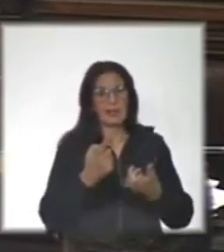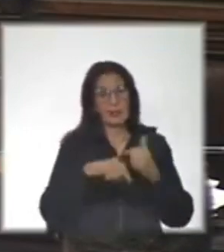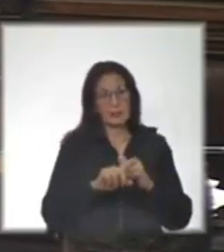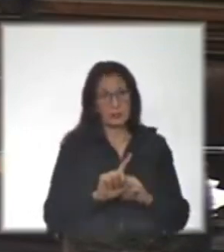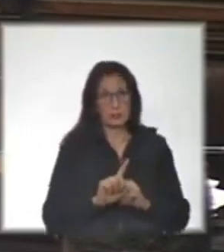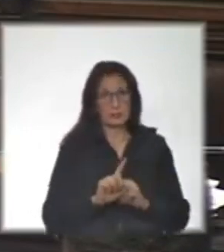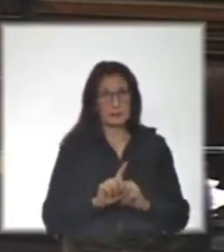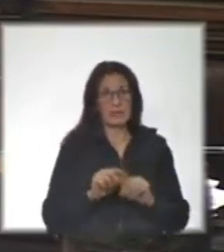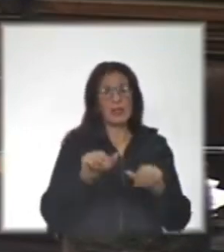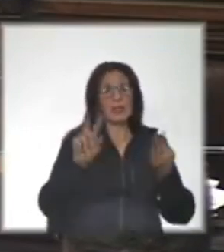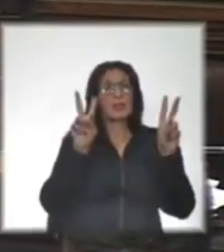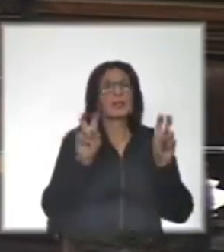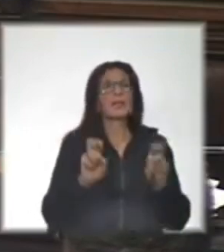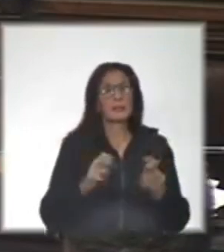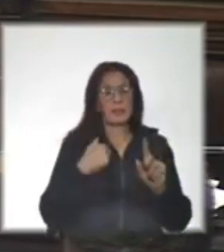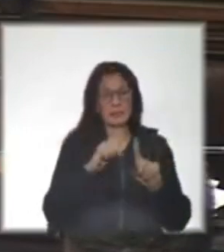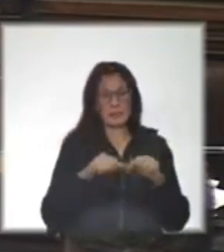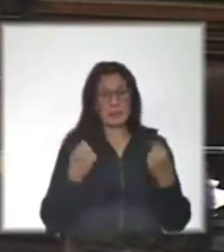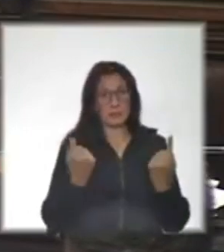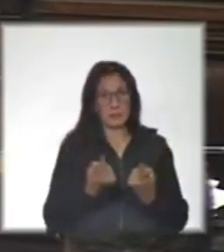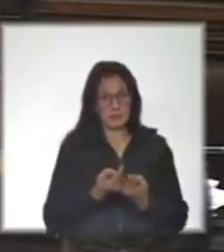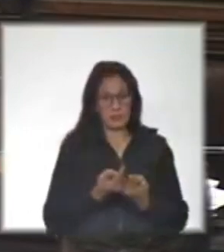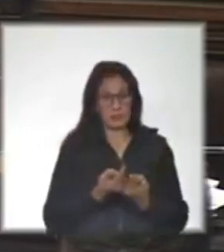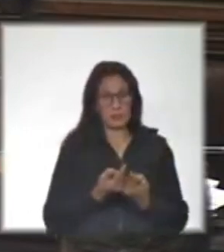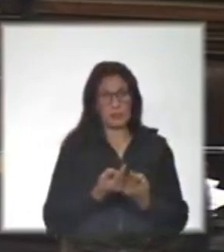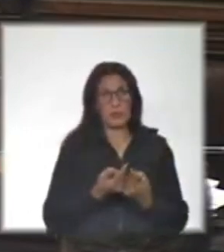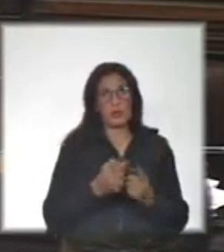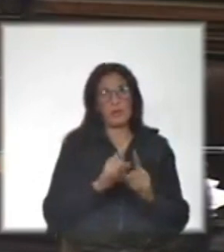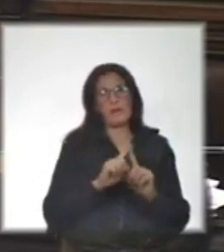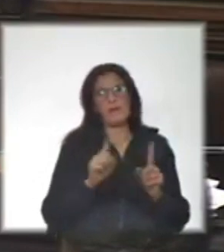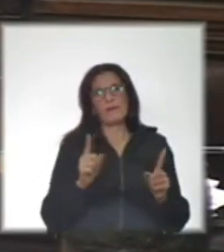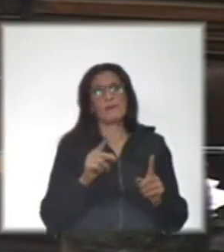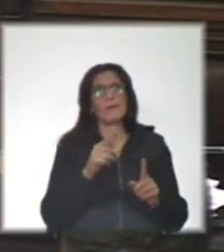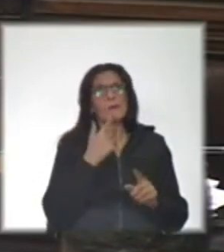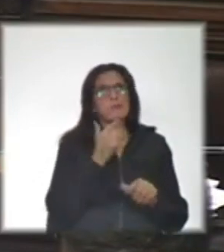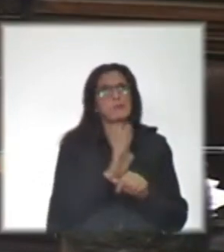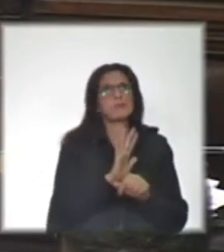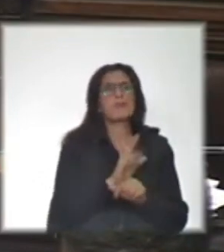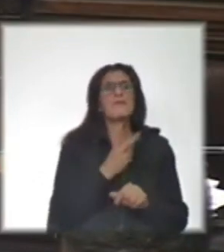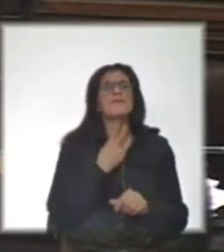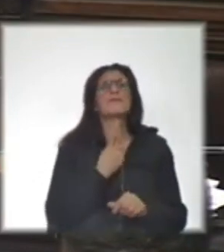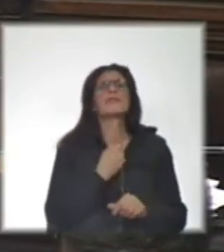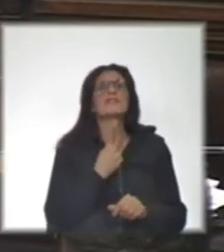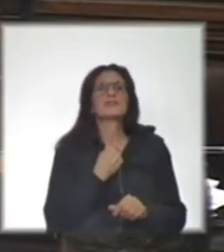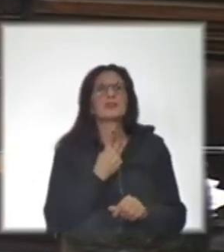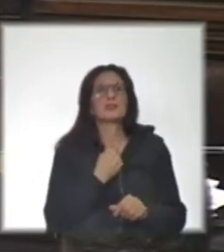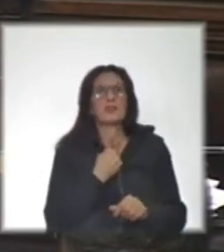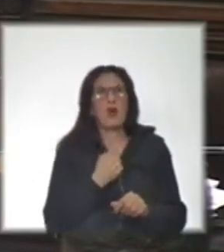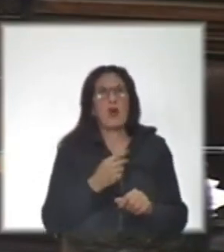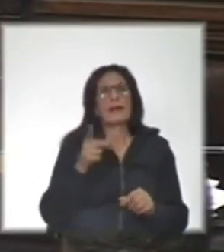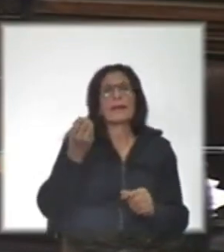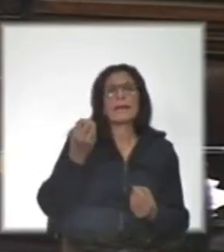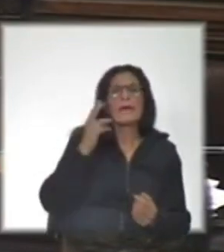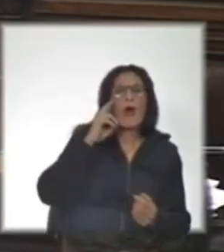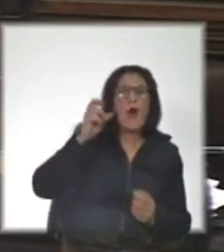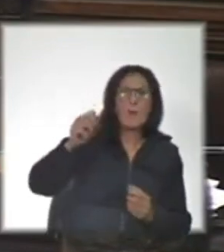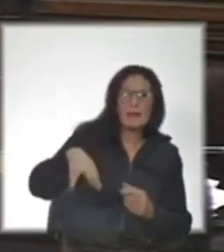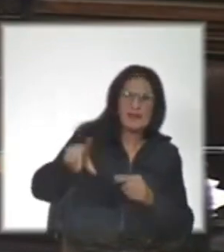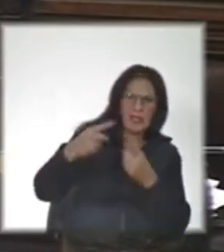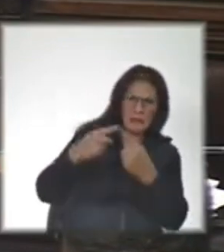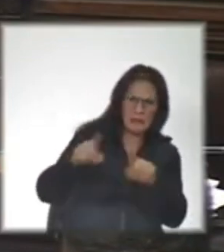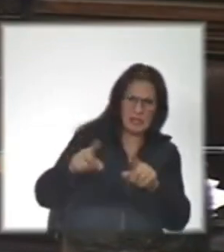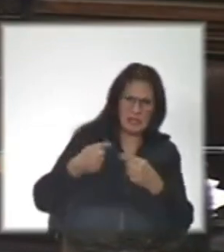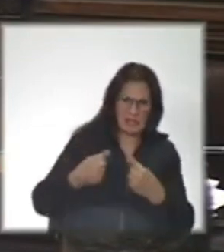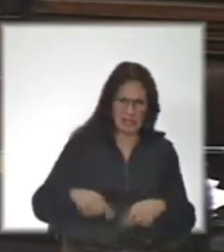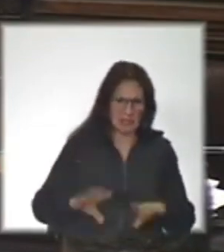Entonces, el tema es que nosotros no caigamos en el vicio de pretender que el que opina distinto, que en